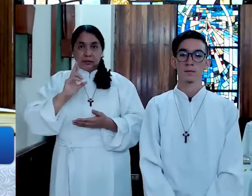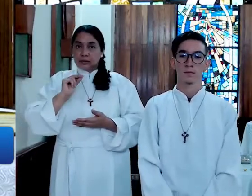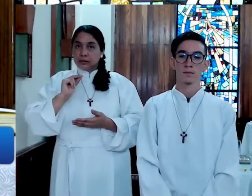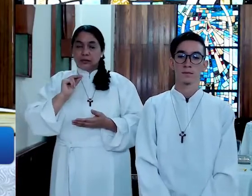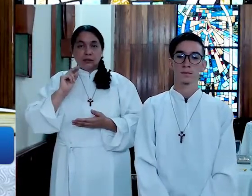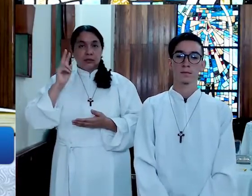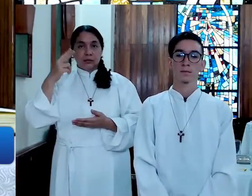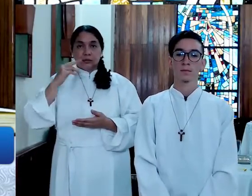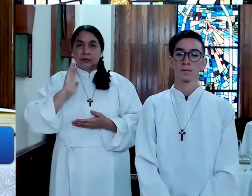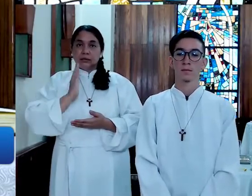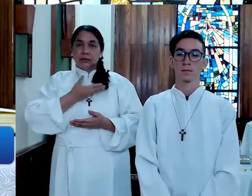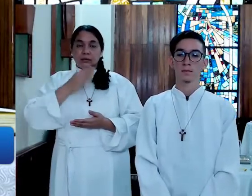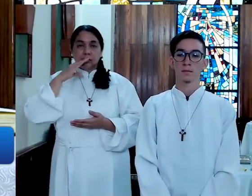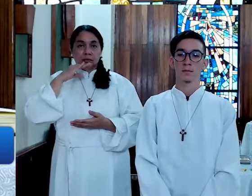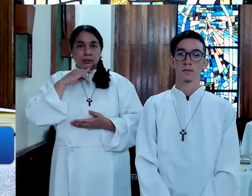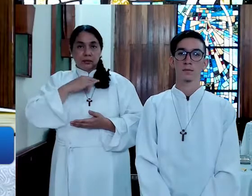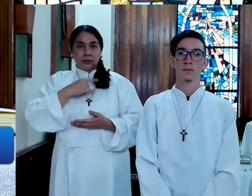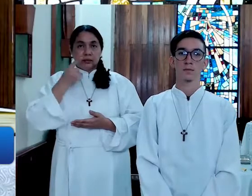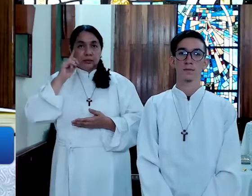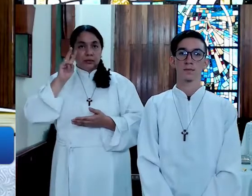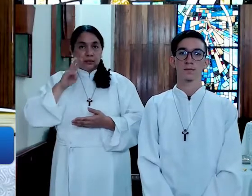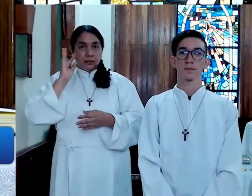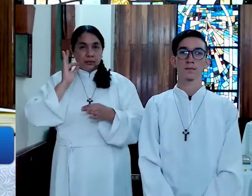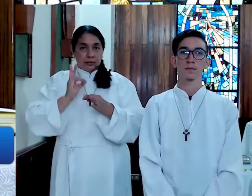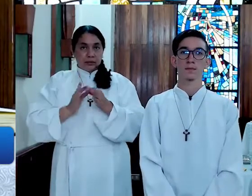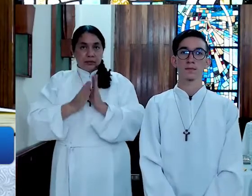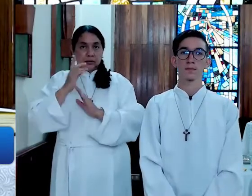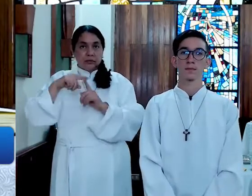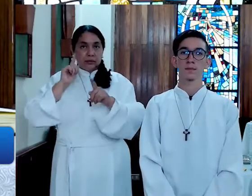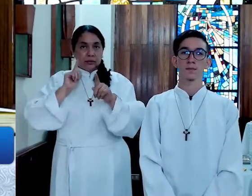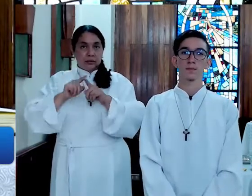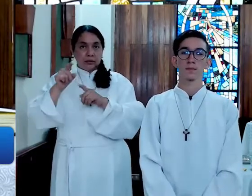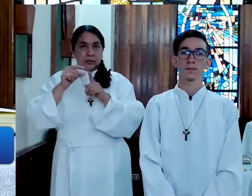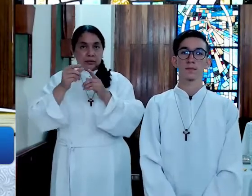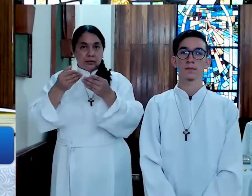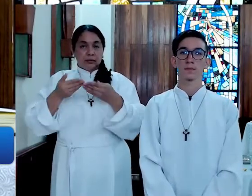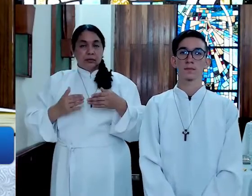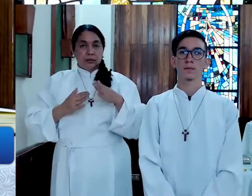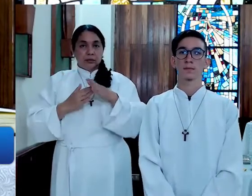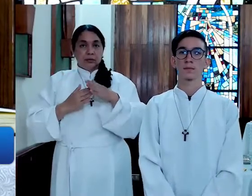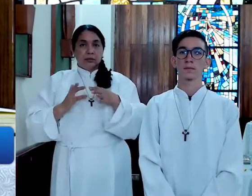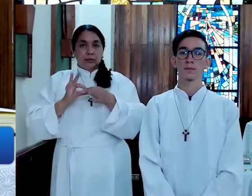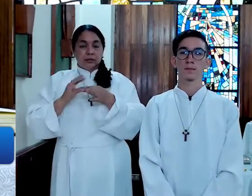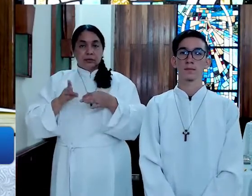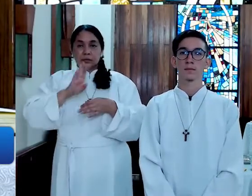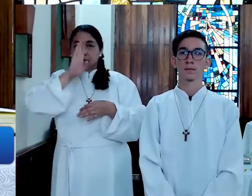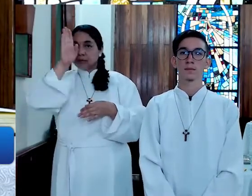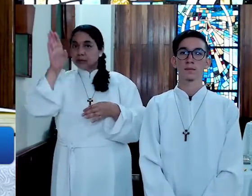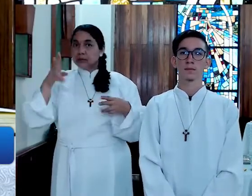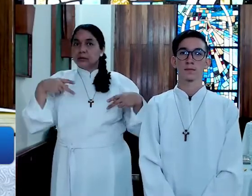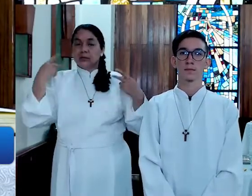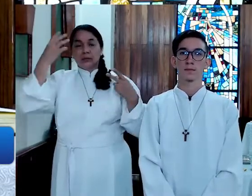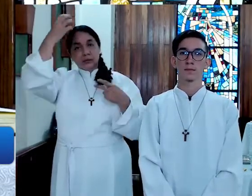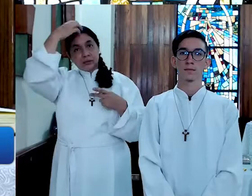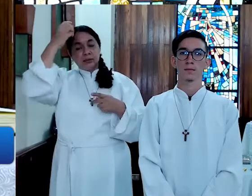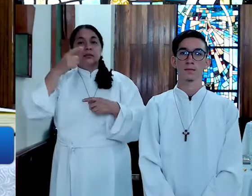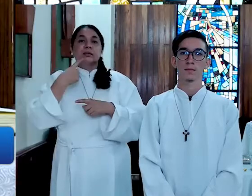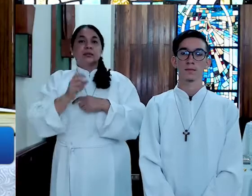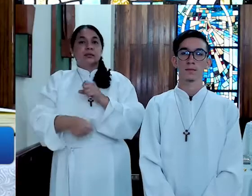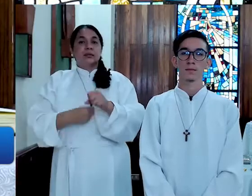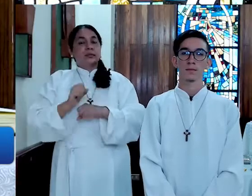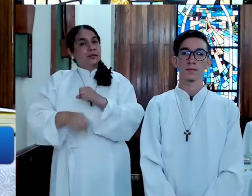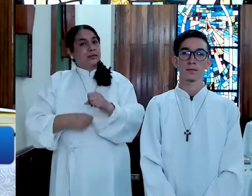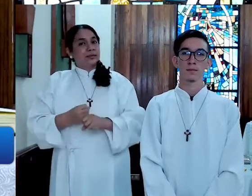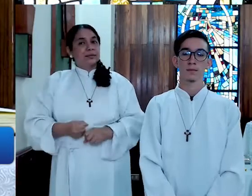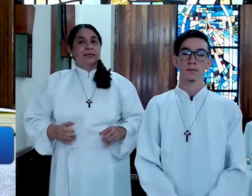cuenta nuestros pecados, sino la fe de tu Iglesia. Y conforme a tu palabra, concederé la paz y la unidad. Tú que vives y reinas